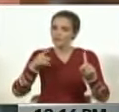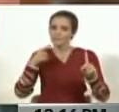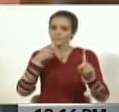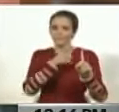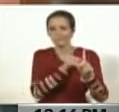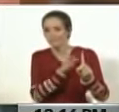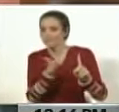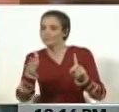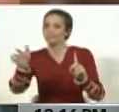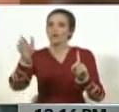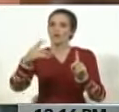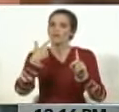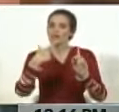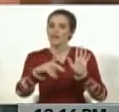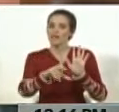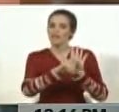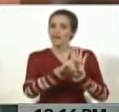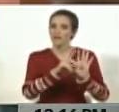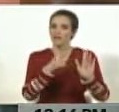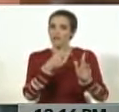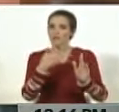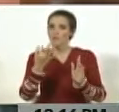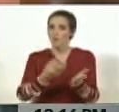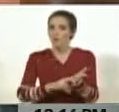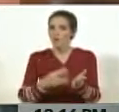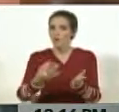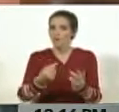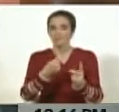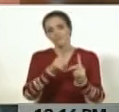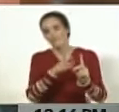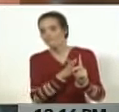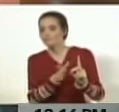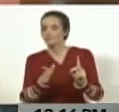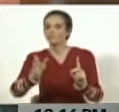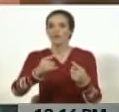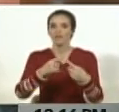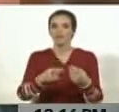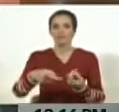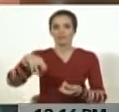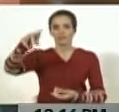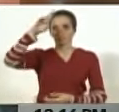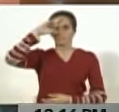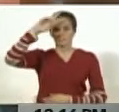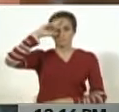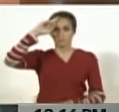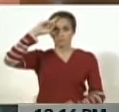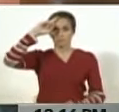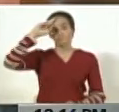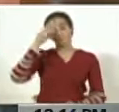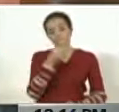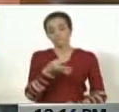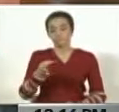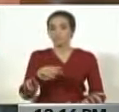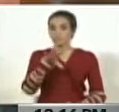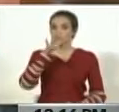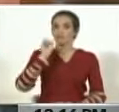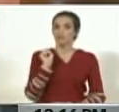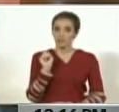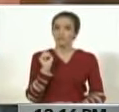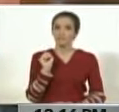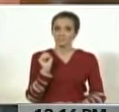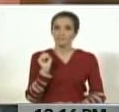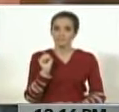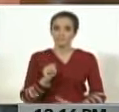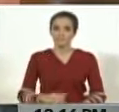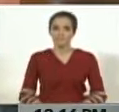la que la ley tiene en su origen. Por esa razón es perfectamente entendible